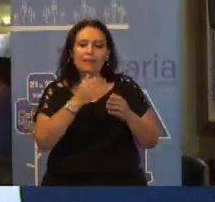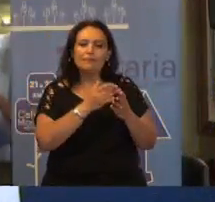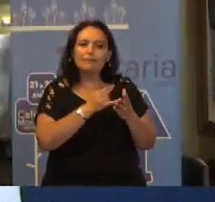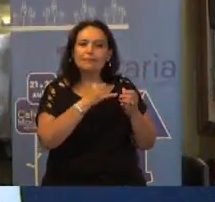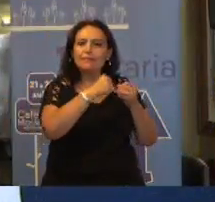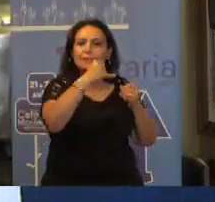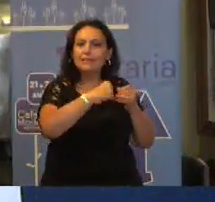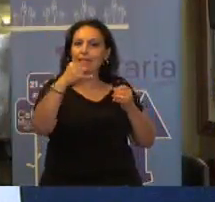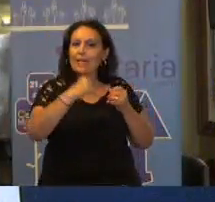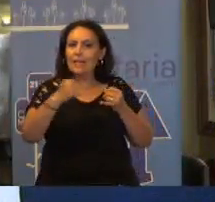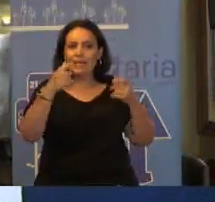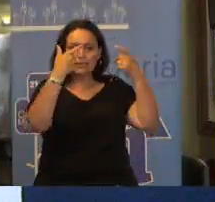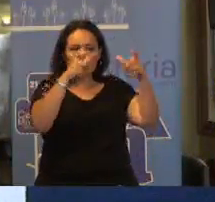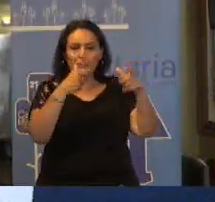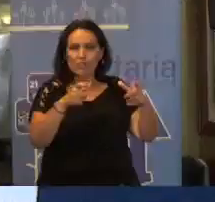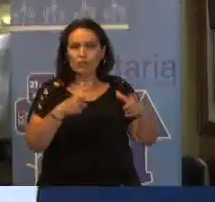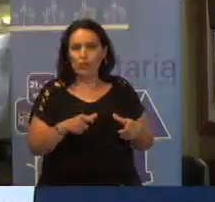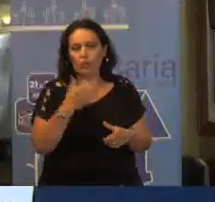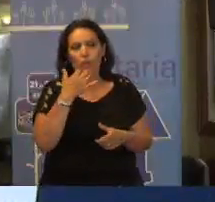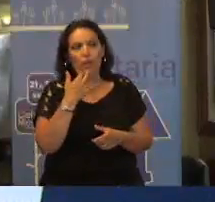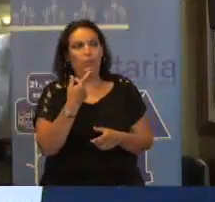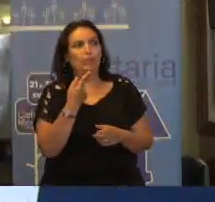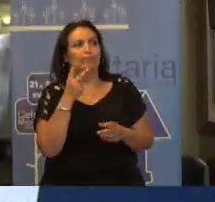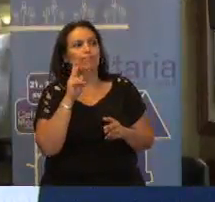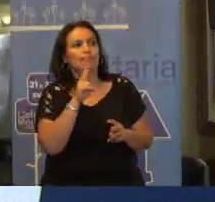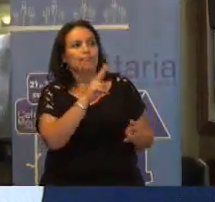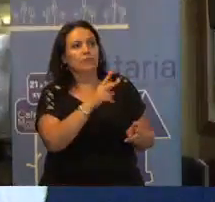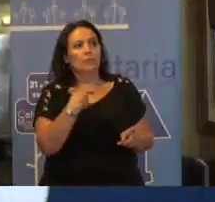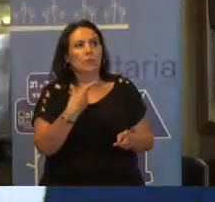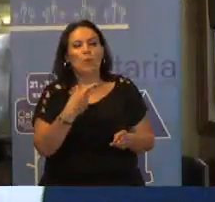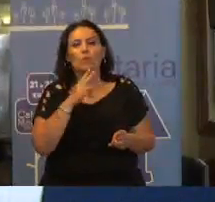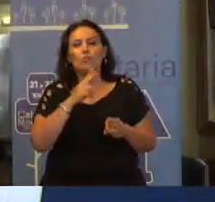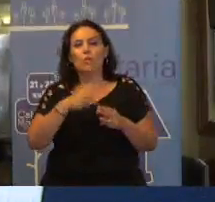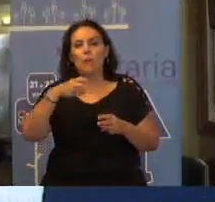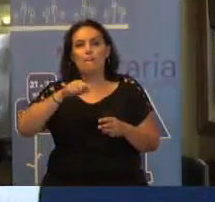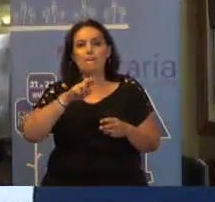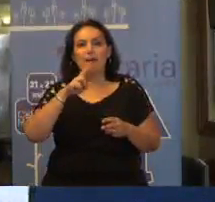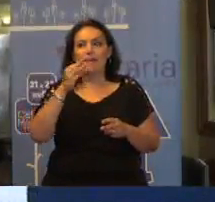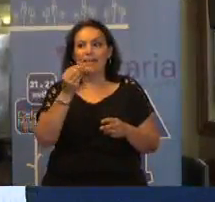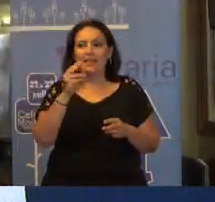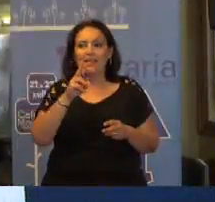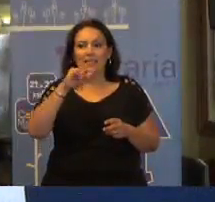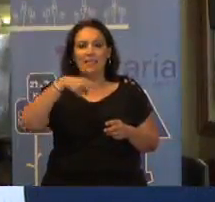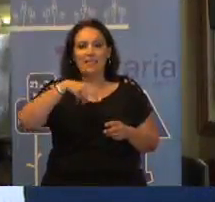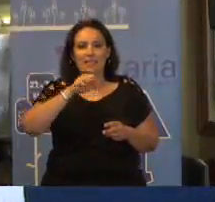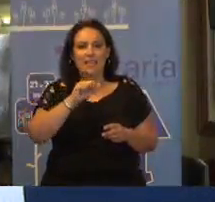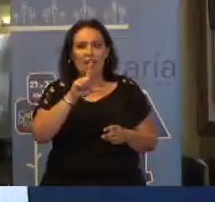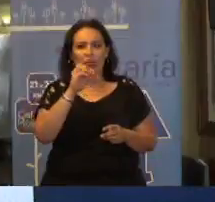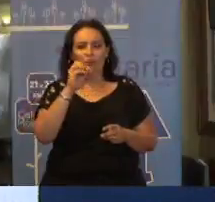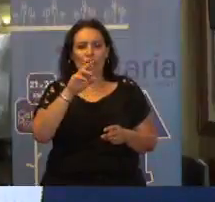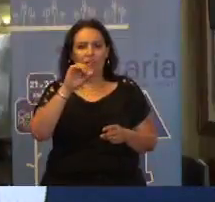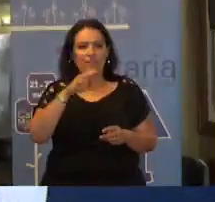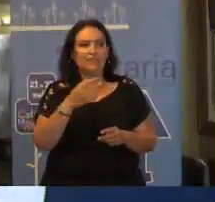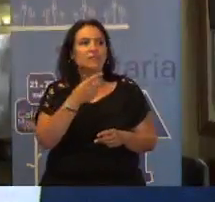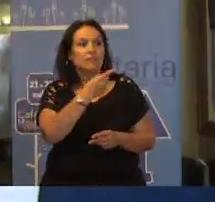de sectoriais, pois, por exemplo, aquí, con Mariquiña Lores, que é un referente na defensa da sanidade